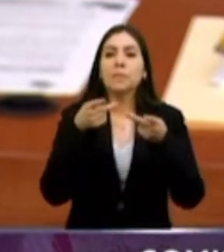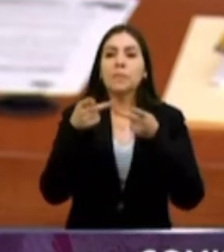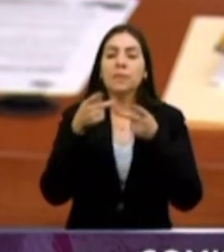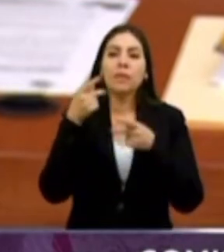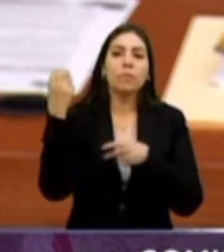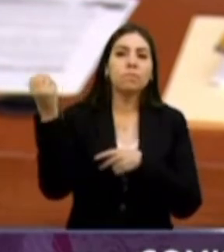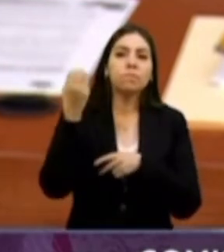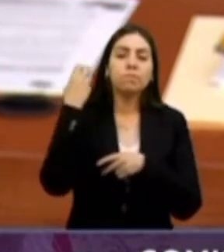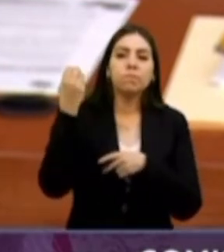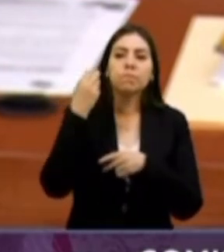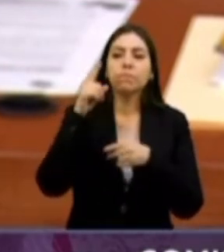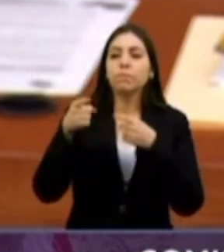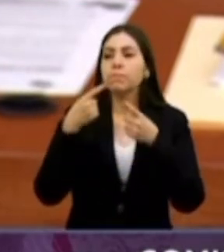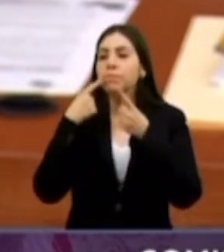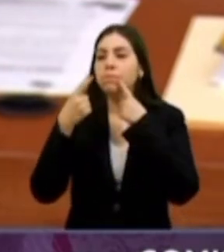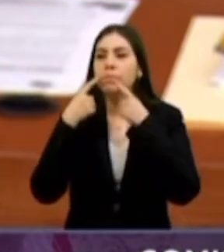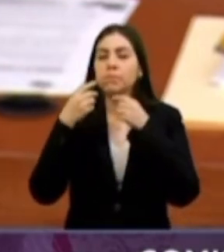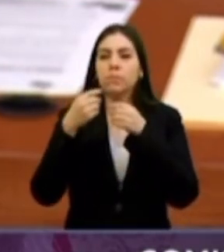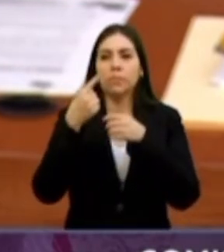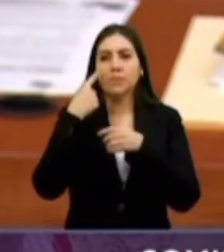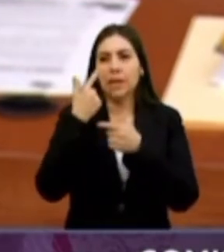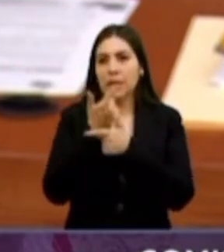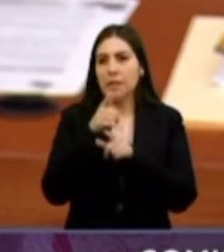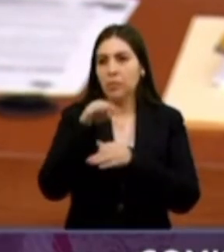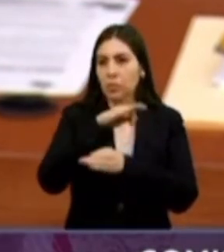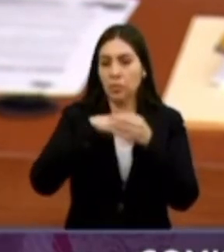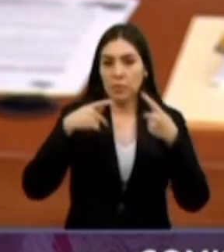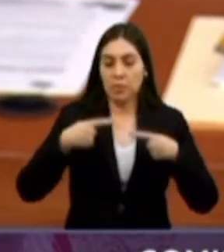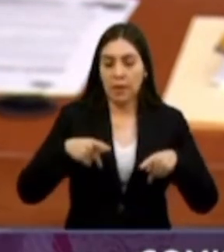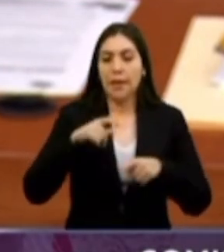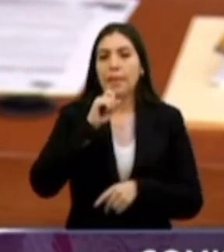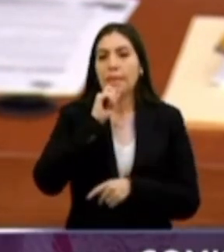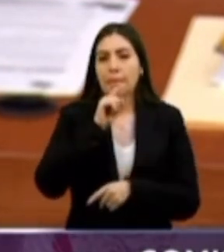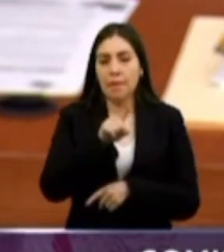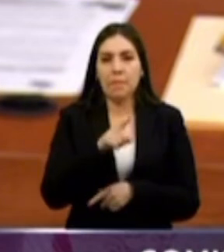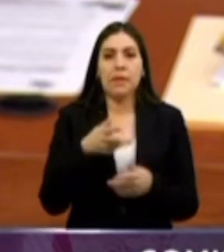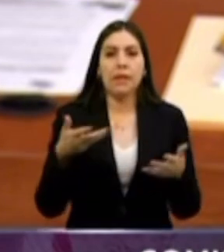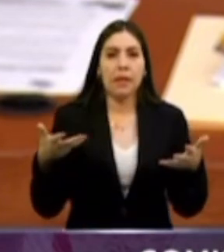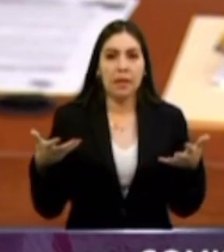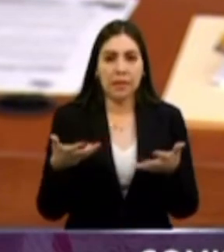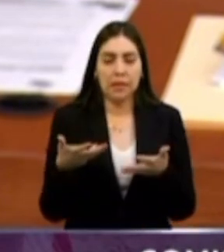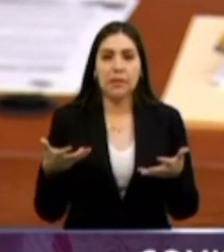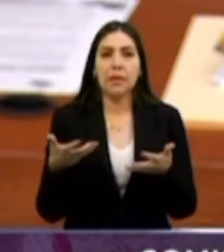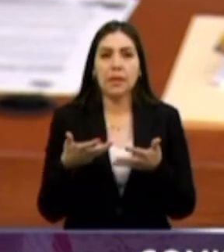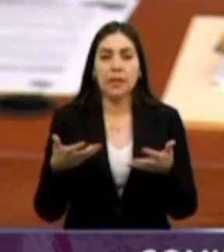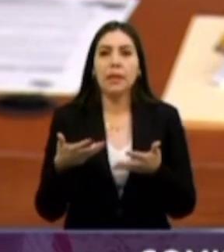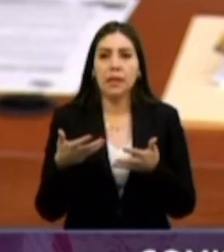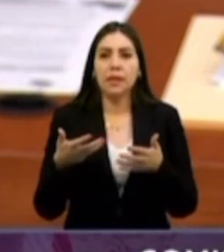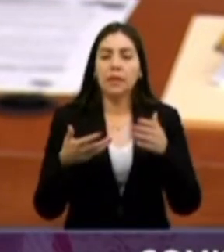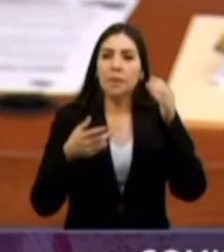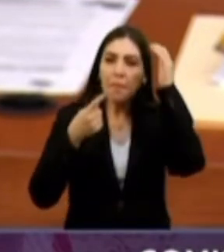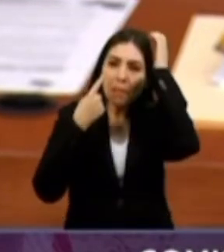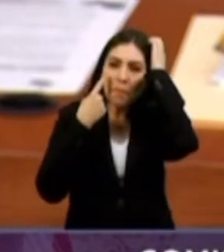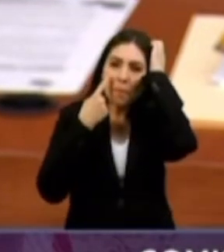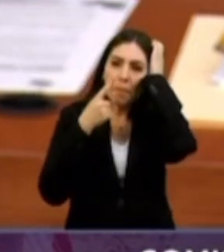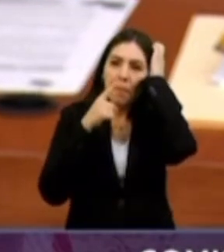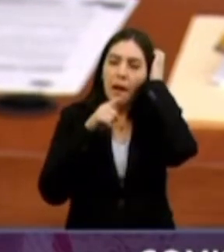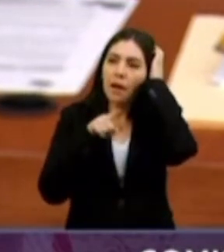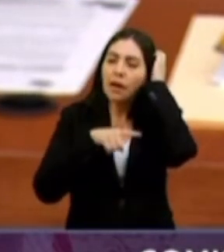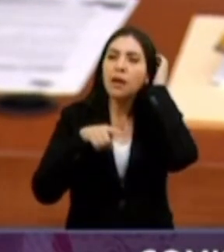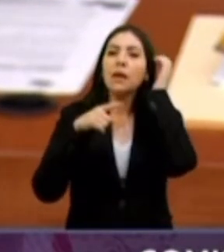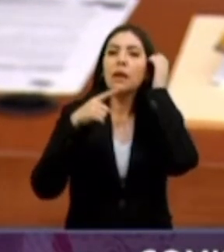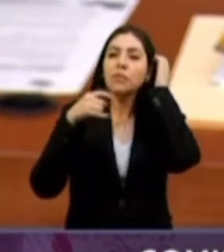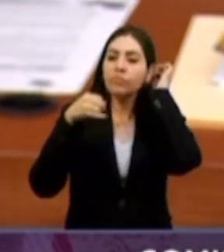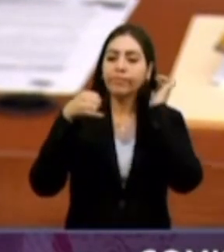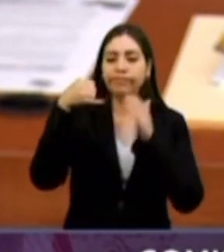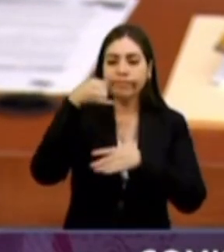anteriormente descrito también se realice del mismo modo en el análisis y discusión de